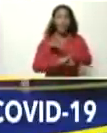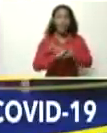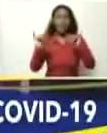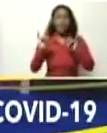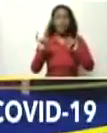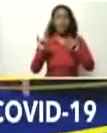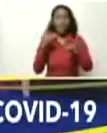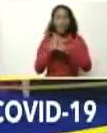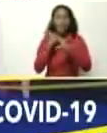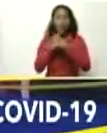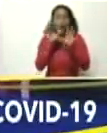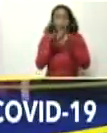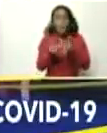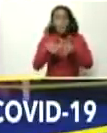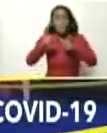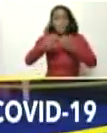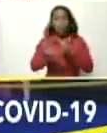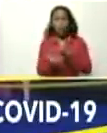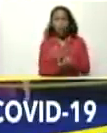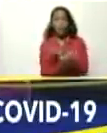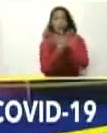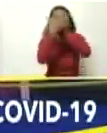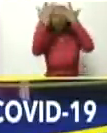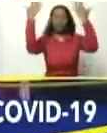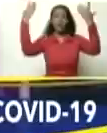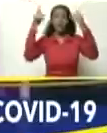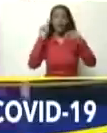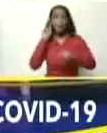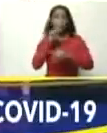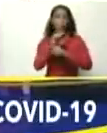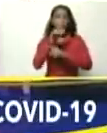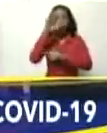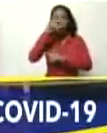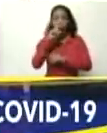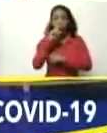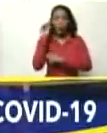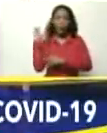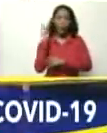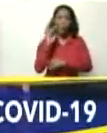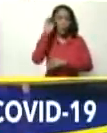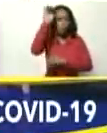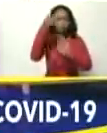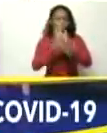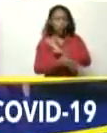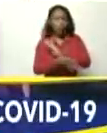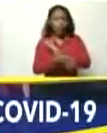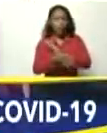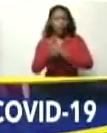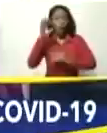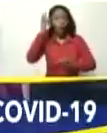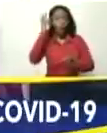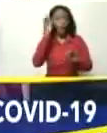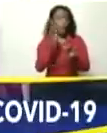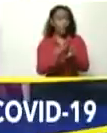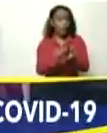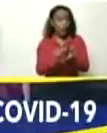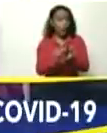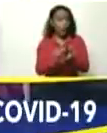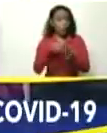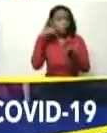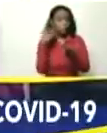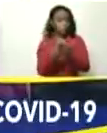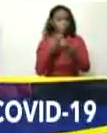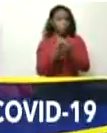el ave fénix y apuntar hacia los años que están por venir con la fe y la